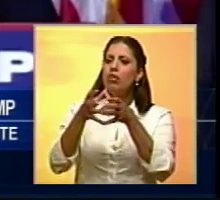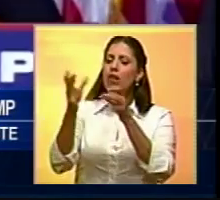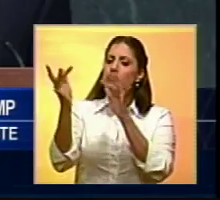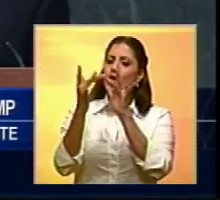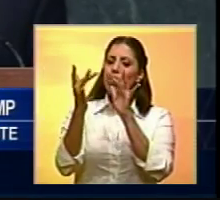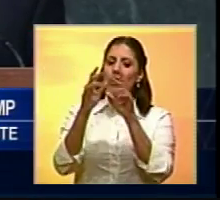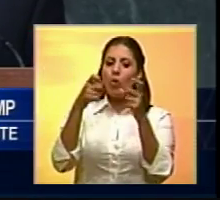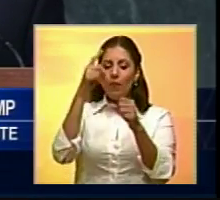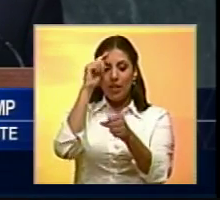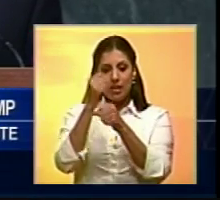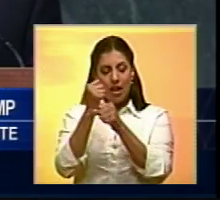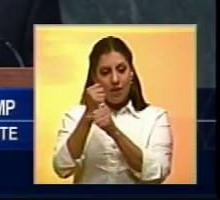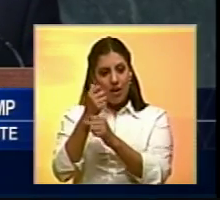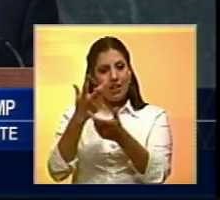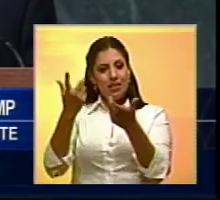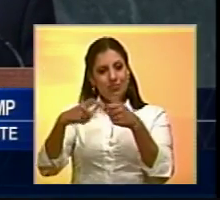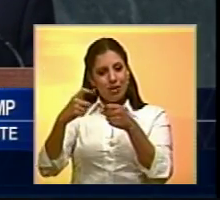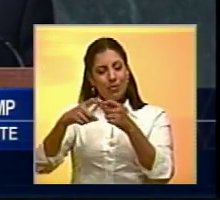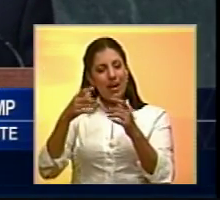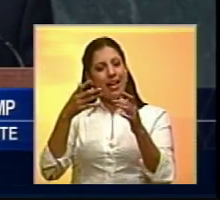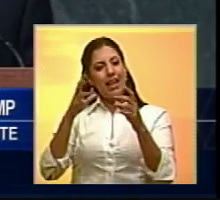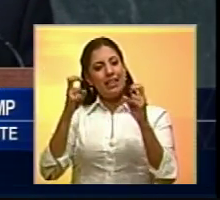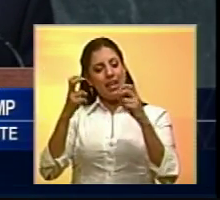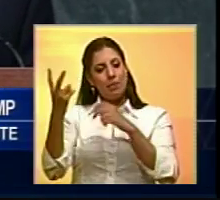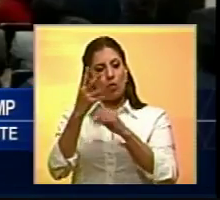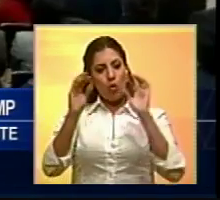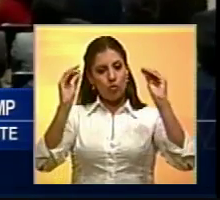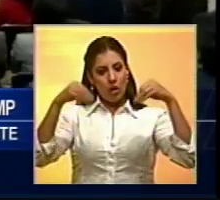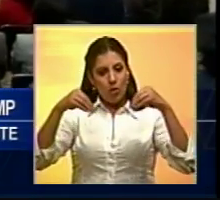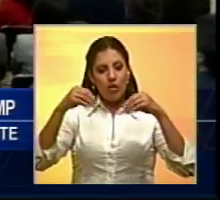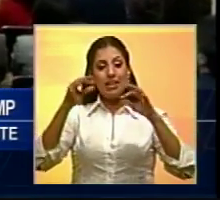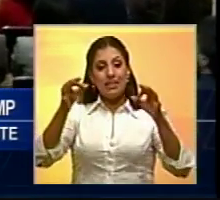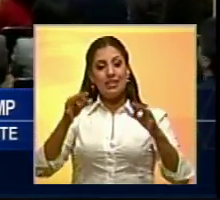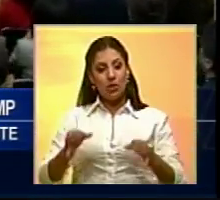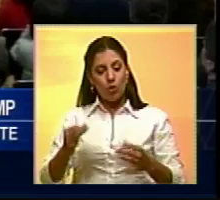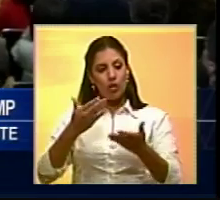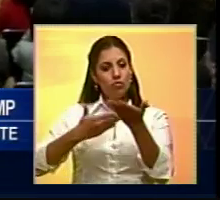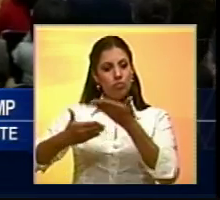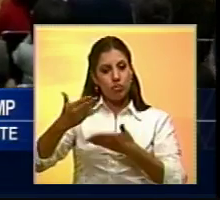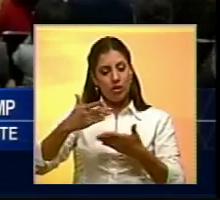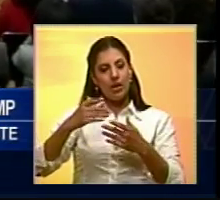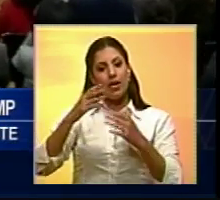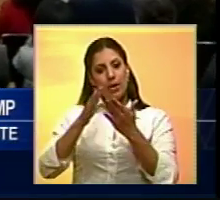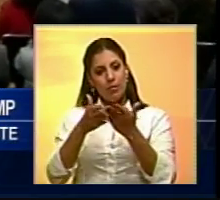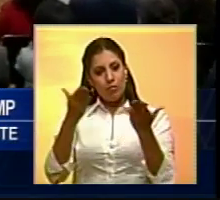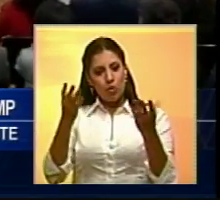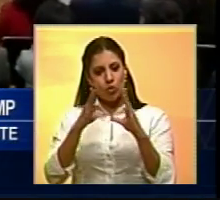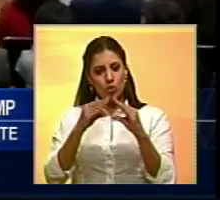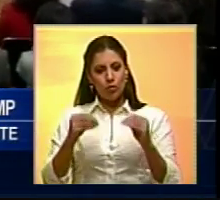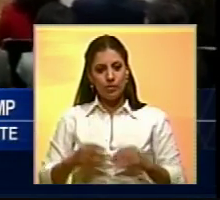delinear una agenda de trabajo que incorpore temas de interés común como la seguridad, cooperación y prosperidad.